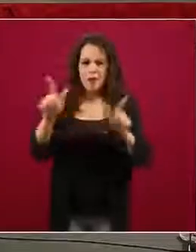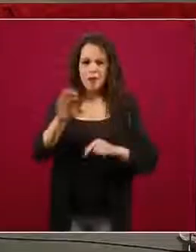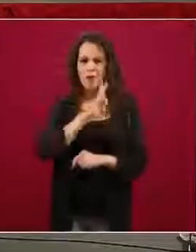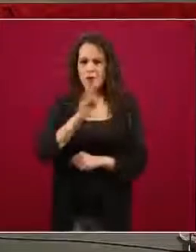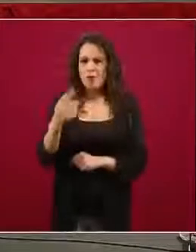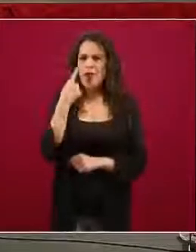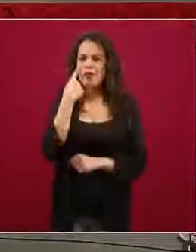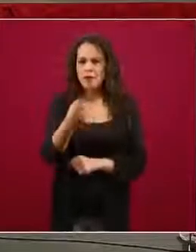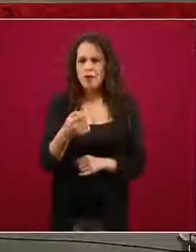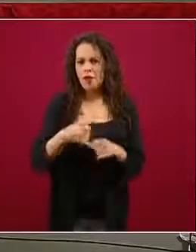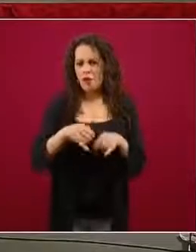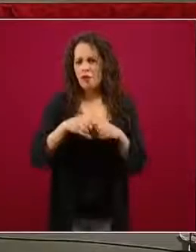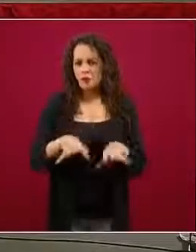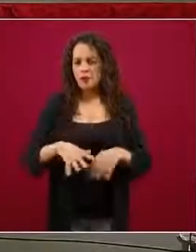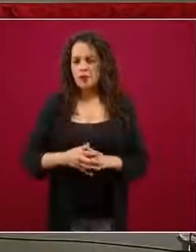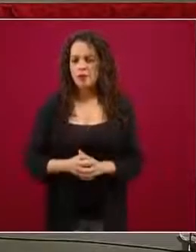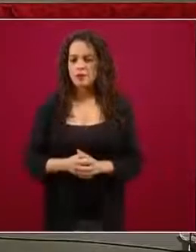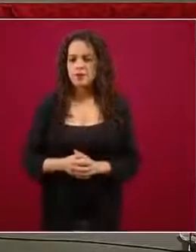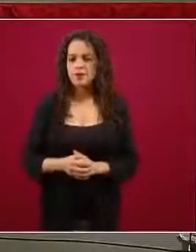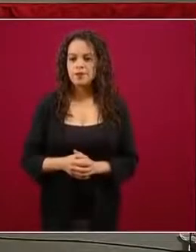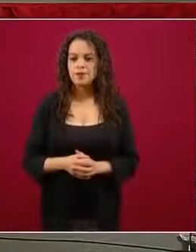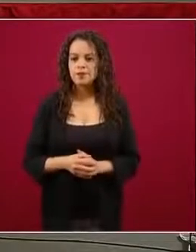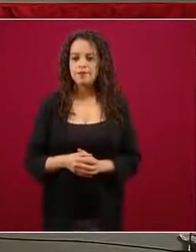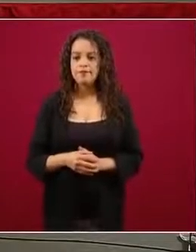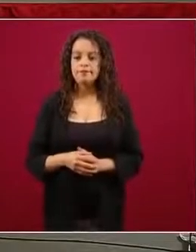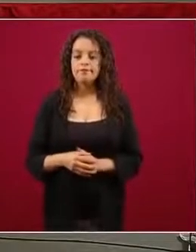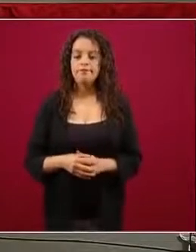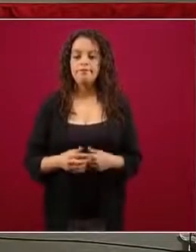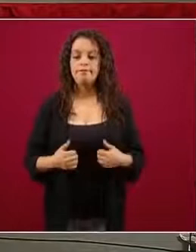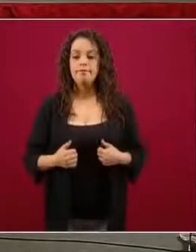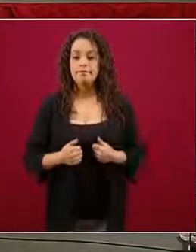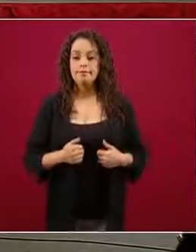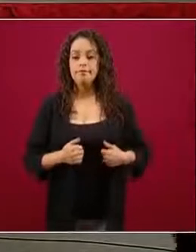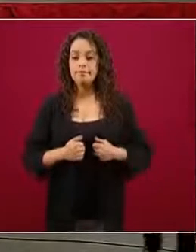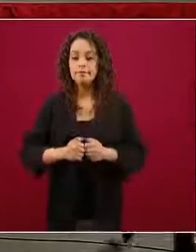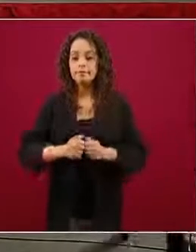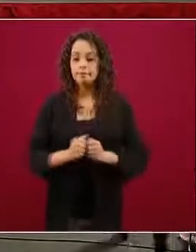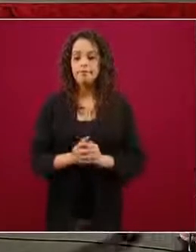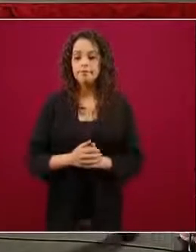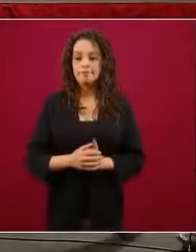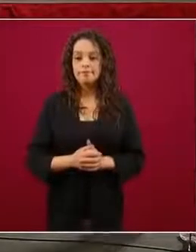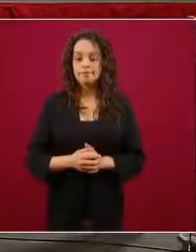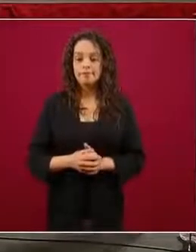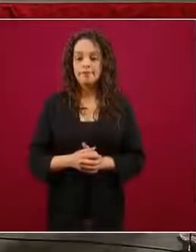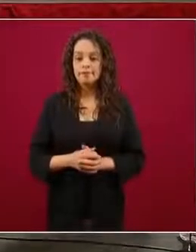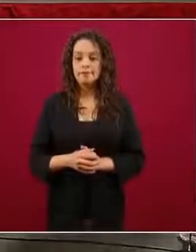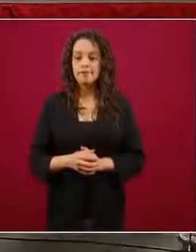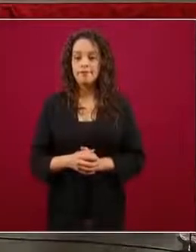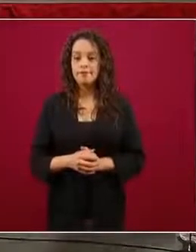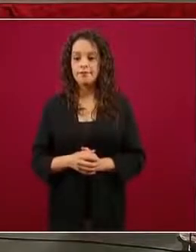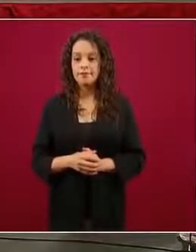Daniel Blancas. Y Arturo había quedado pendiente. Iniciaban tres. Mañana empieza Arturo.